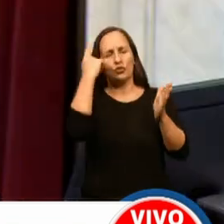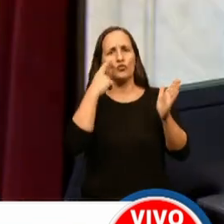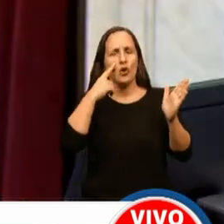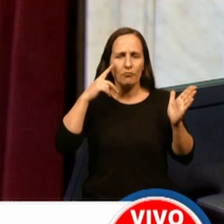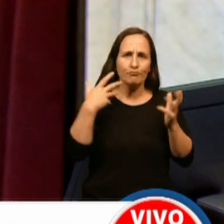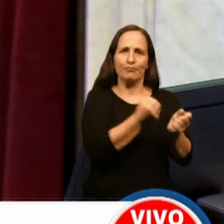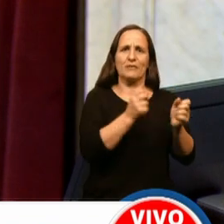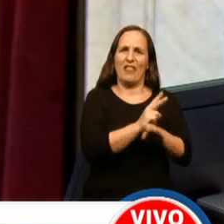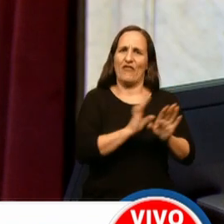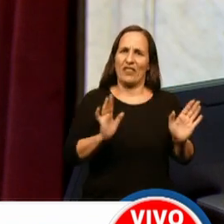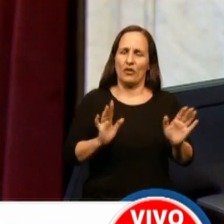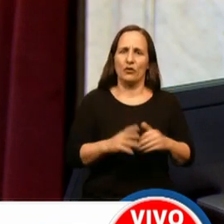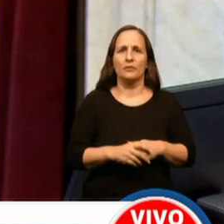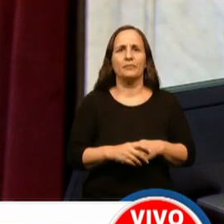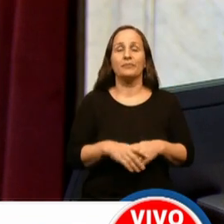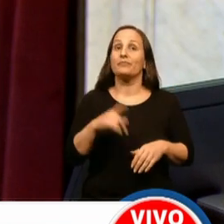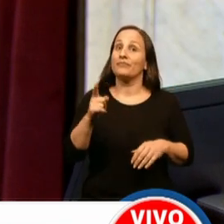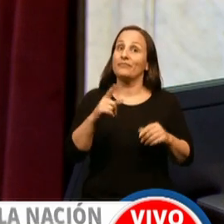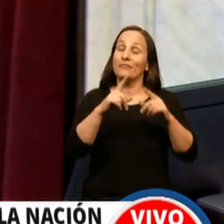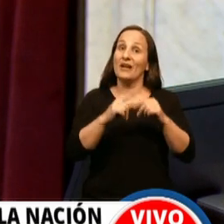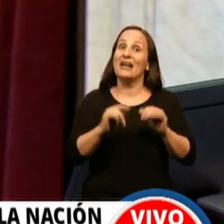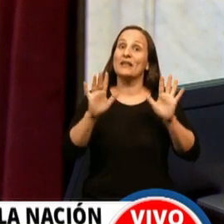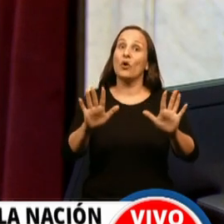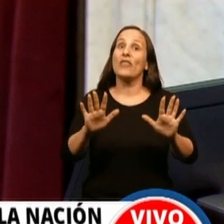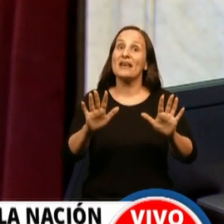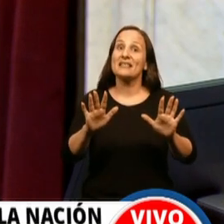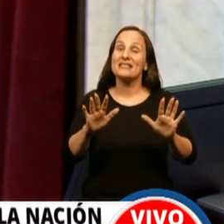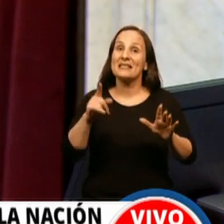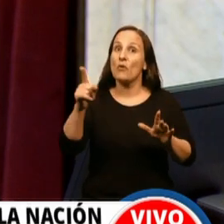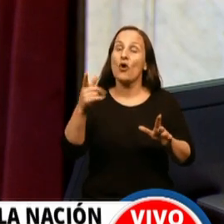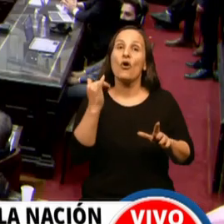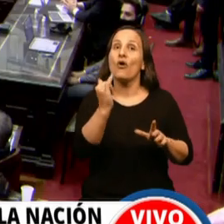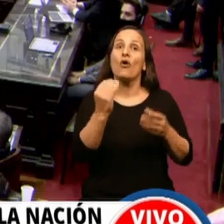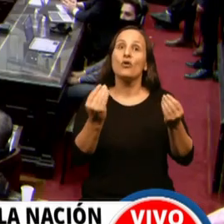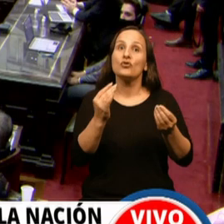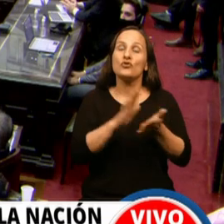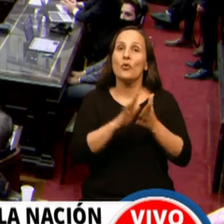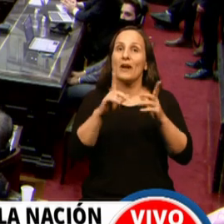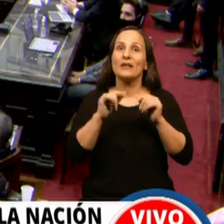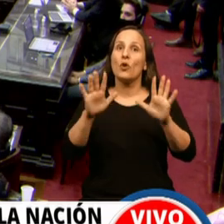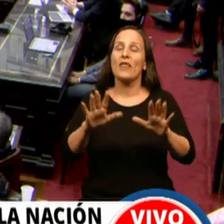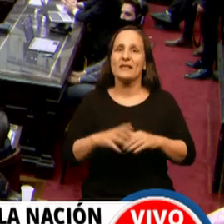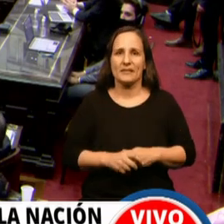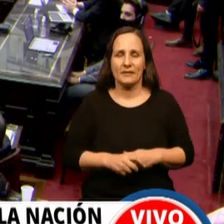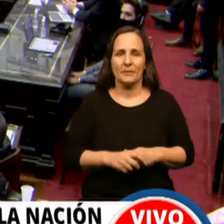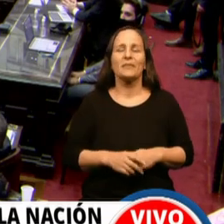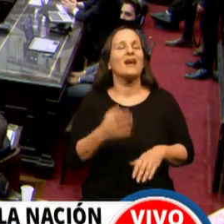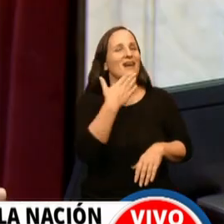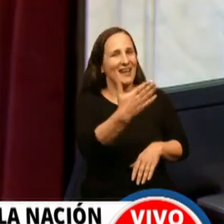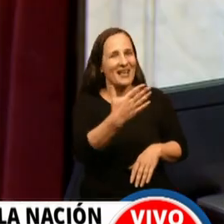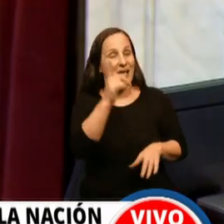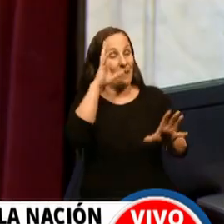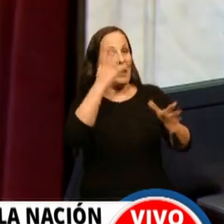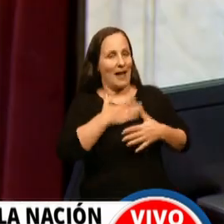banfield ya terminó pero el artículo décimo cuál es la observación que quiere hacer gracias